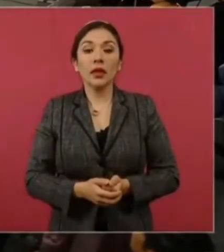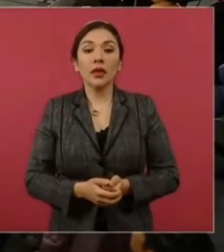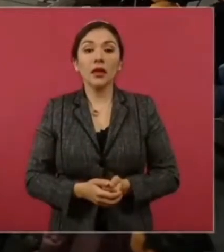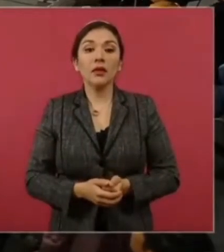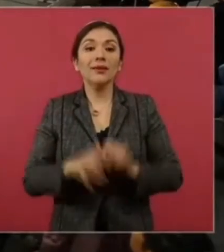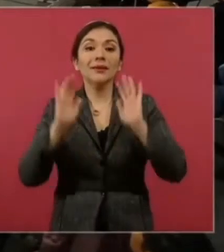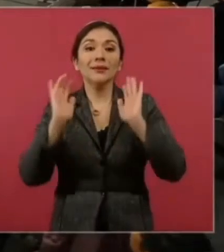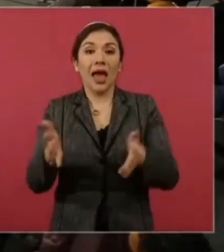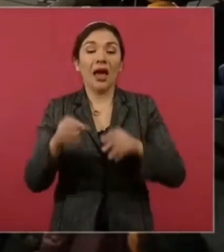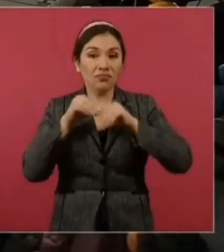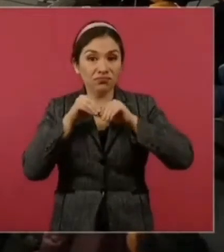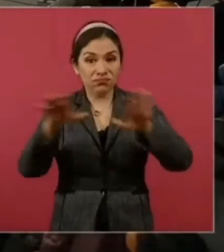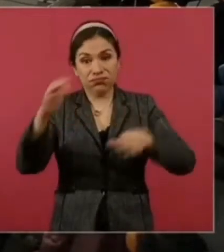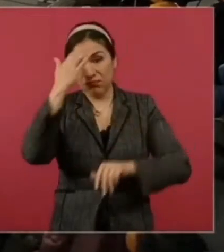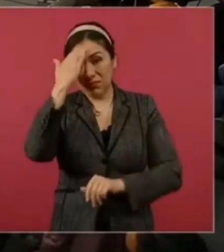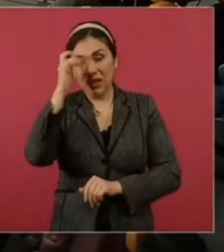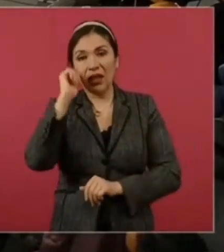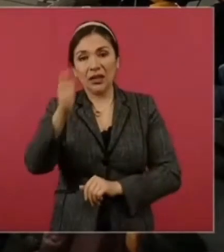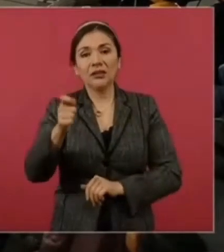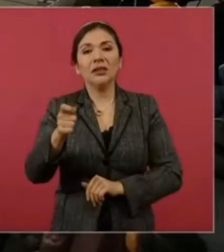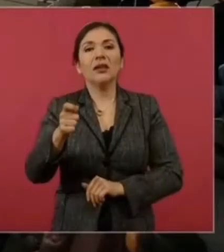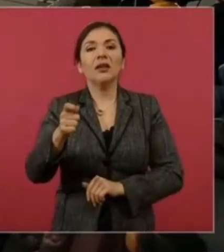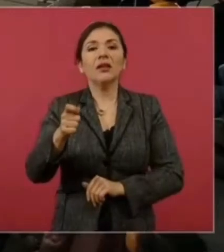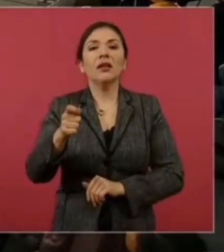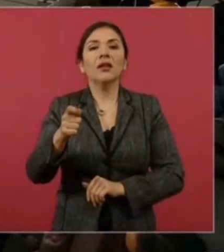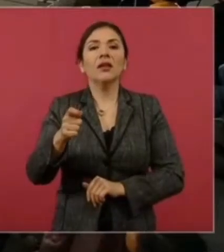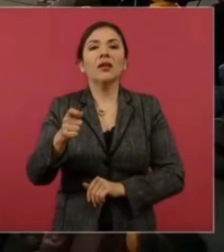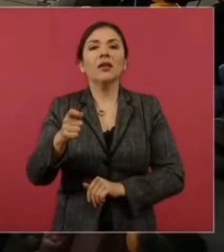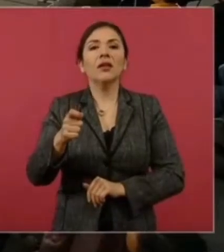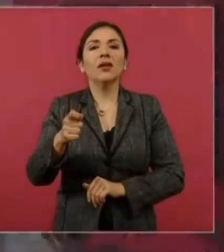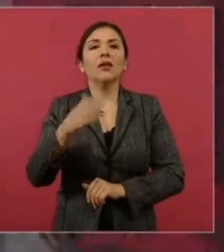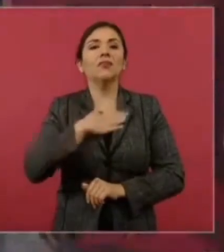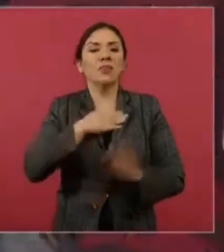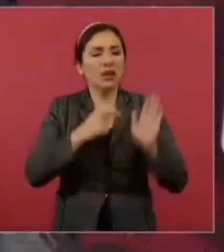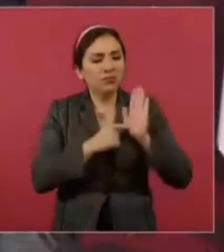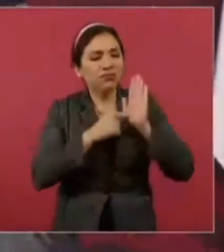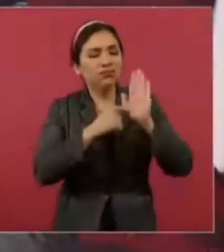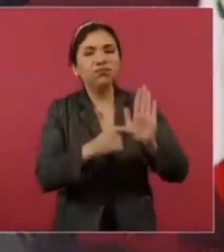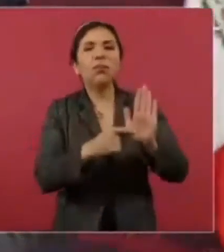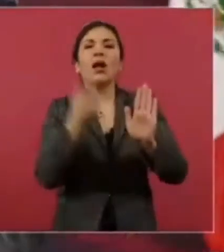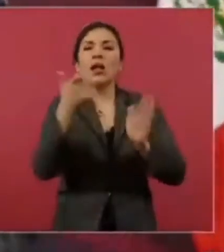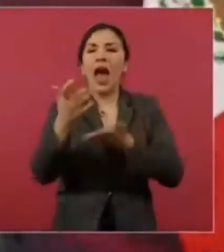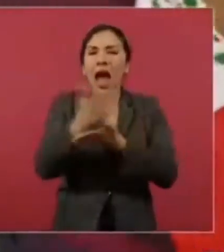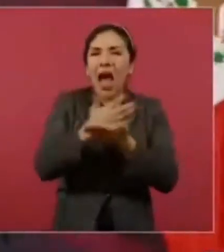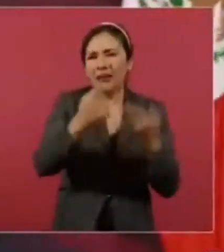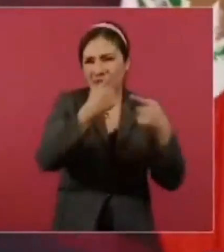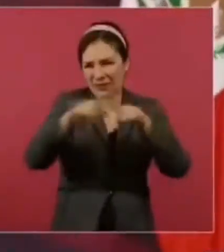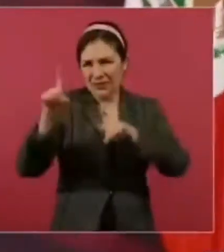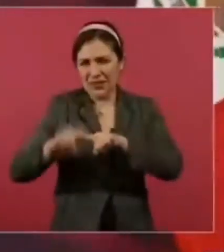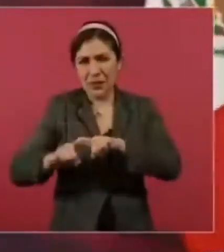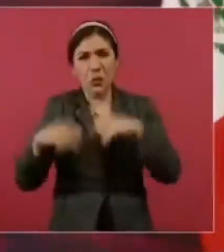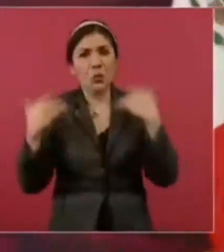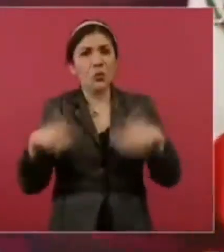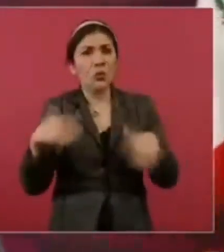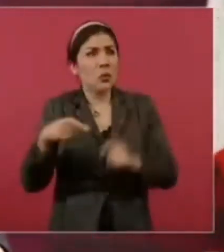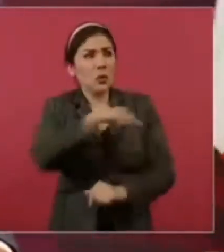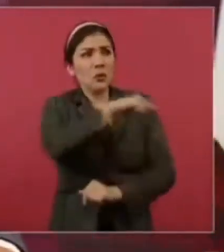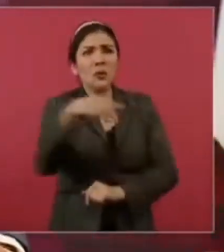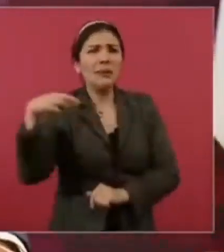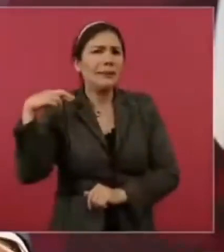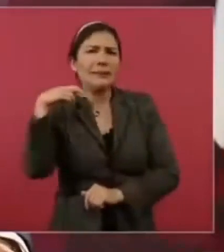se dio a conocer lo de mi manifestación de bienes y de inmediato salió